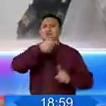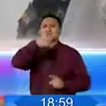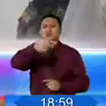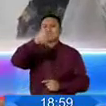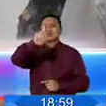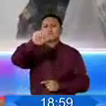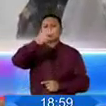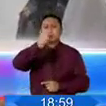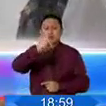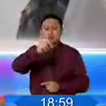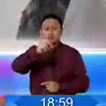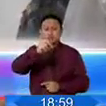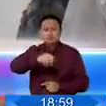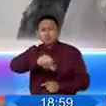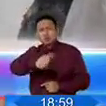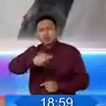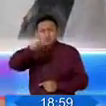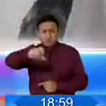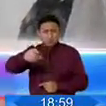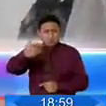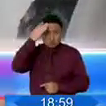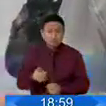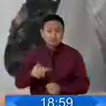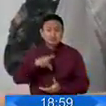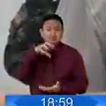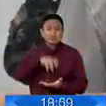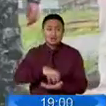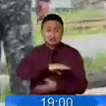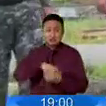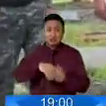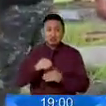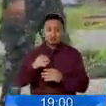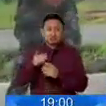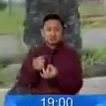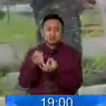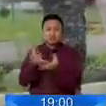habrán otros delincuentes que sabemos que están en la zona a hacer frente. Informó Iván Castillo.